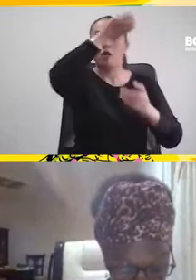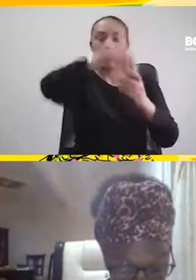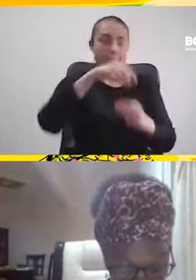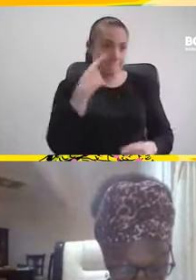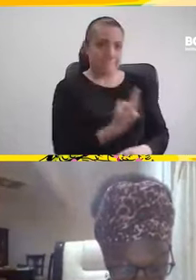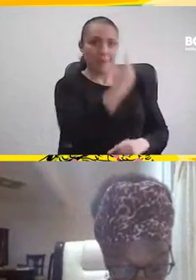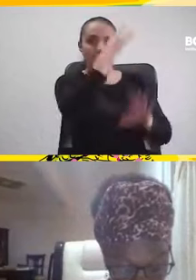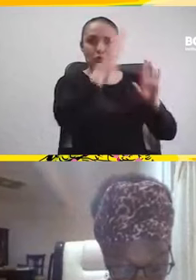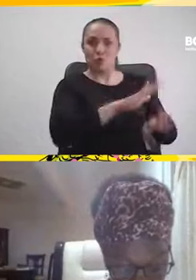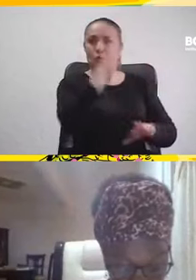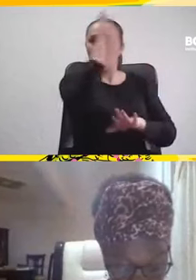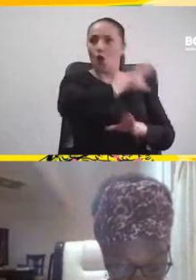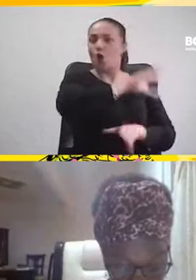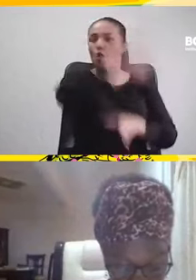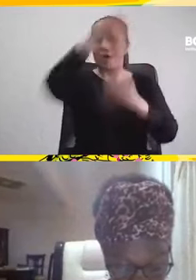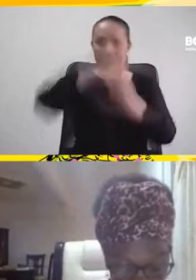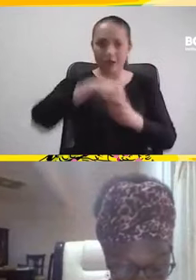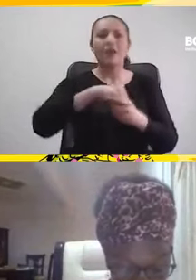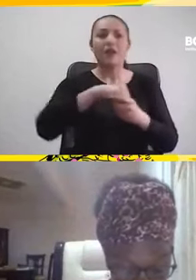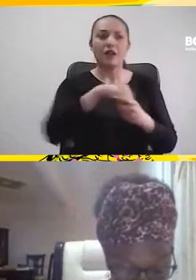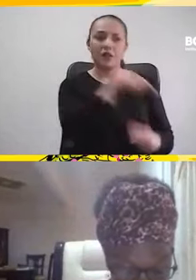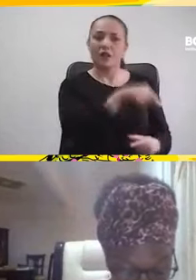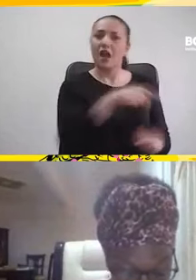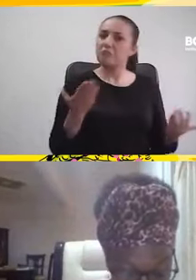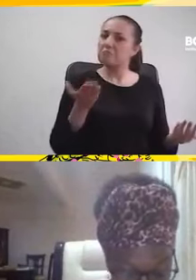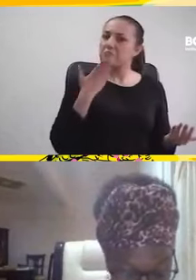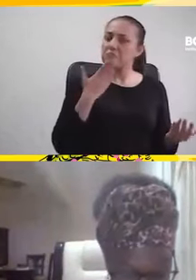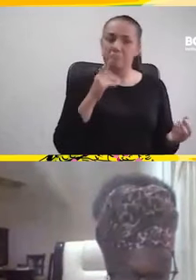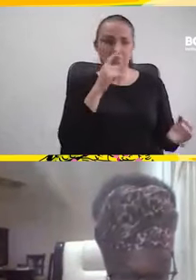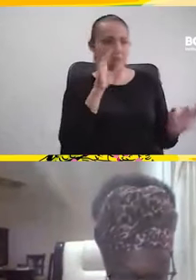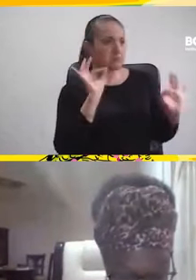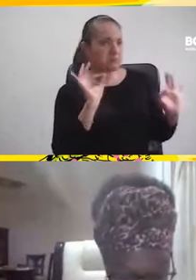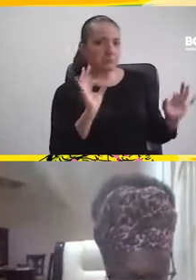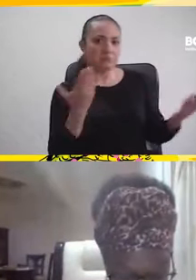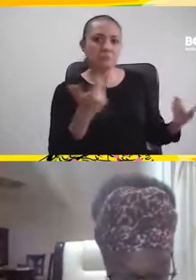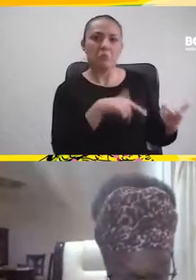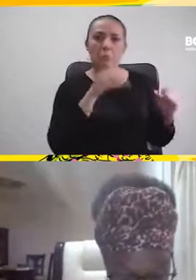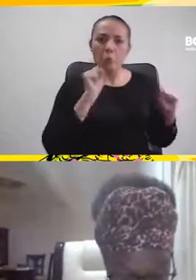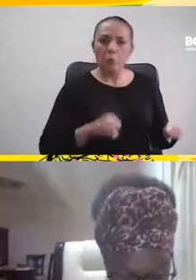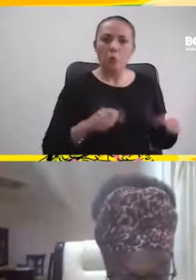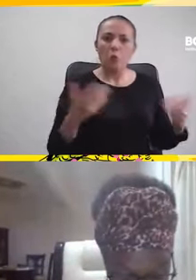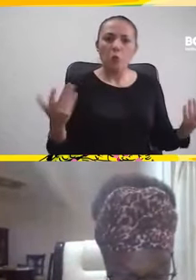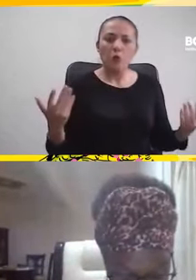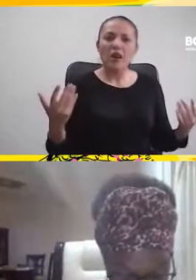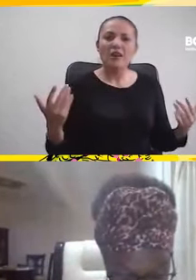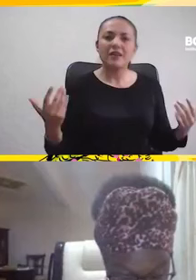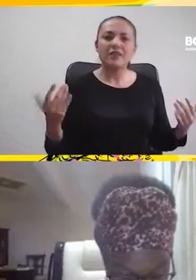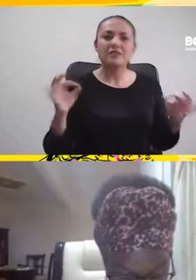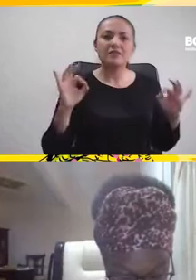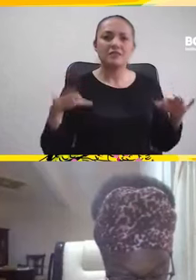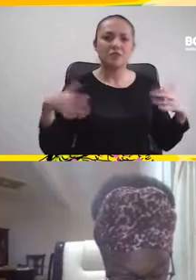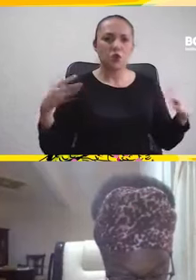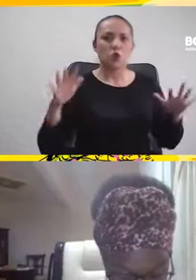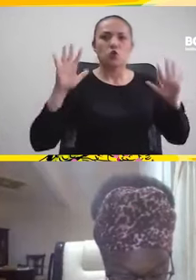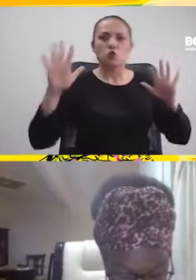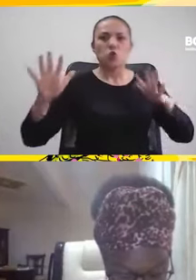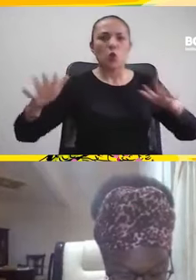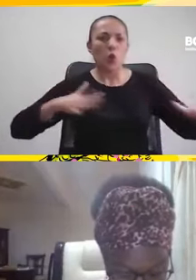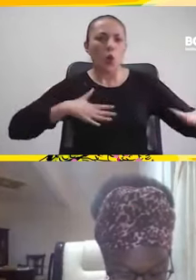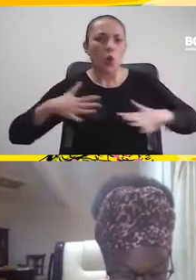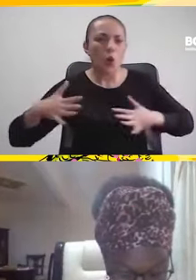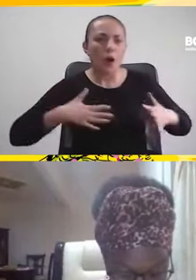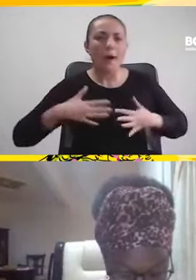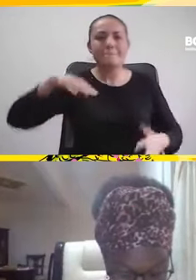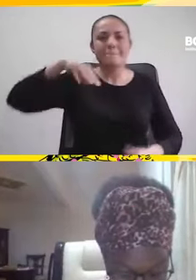otras cosas, de alternar o de firmar con el monstruo de toda la actuación, como lo es